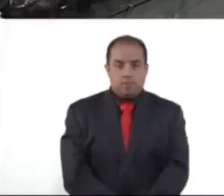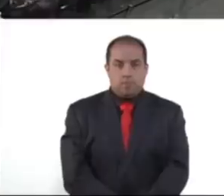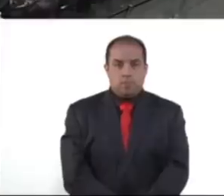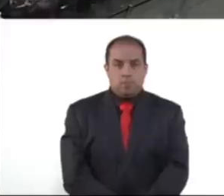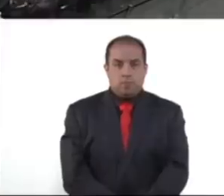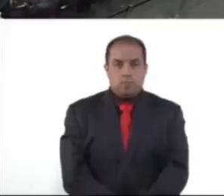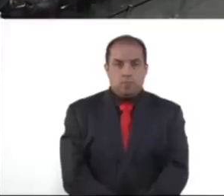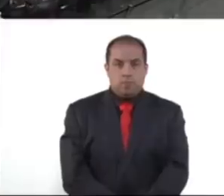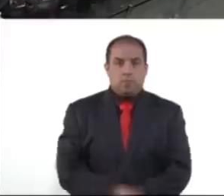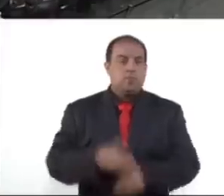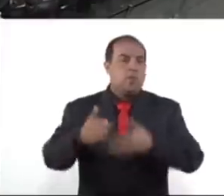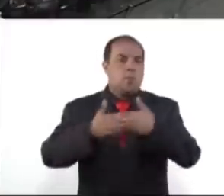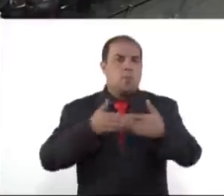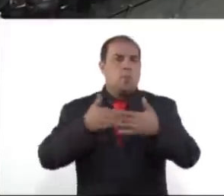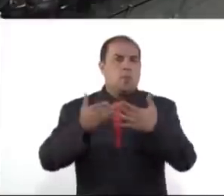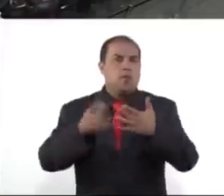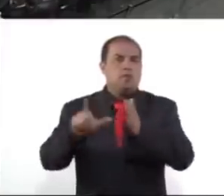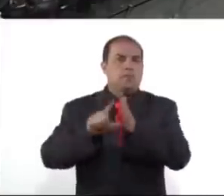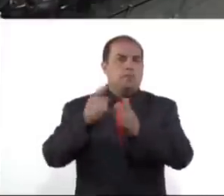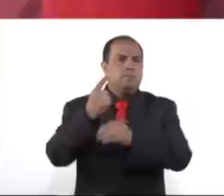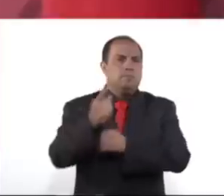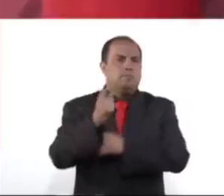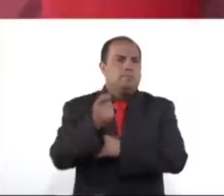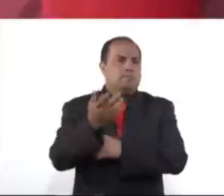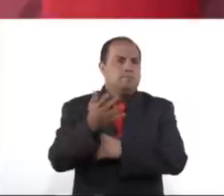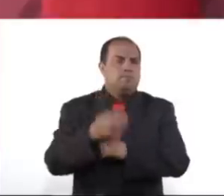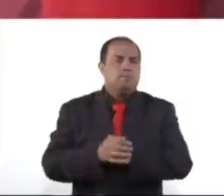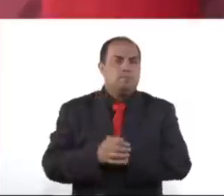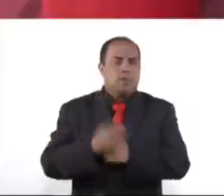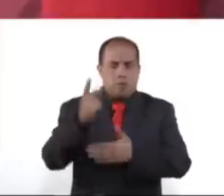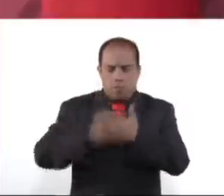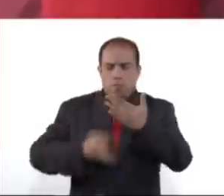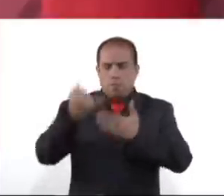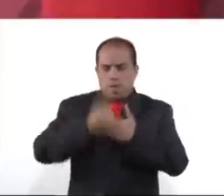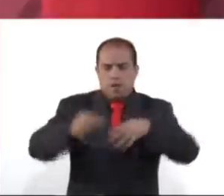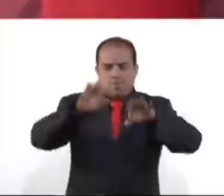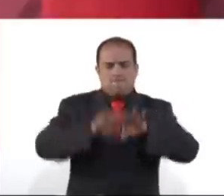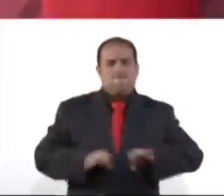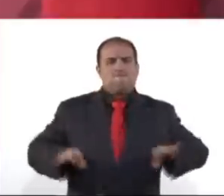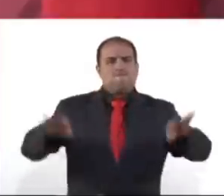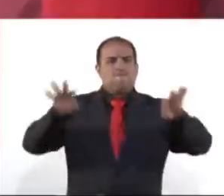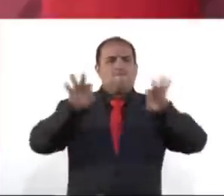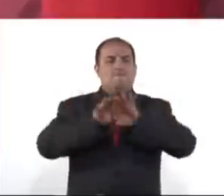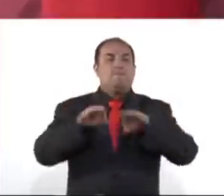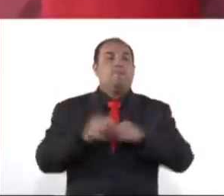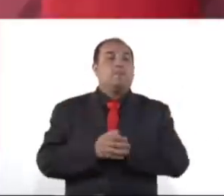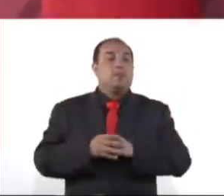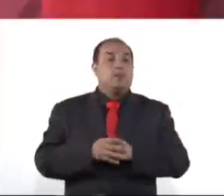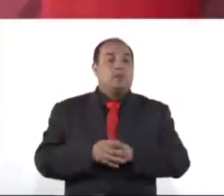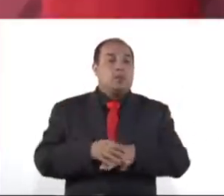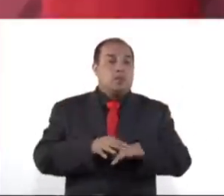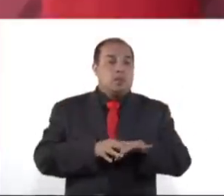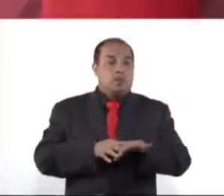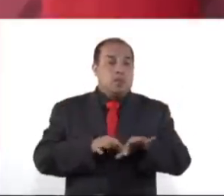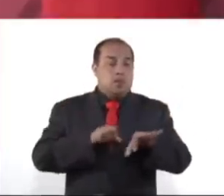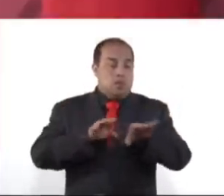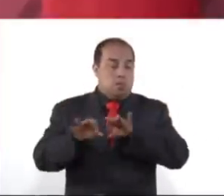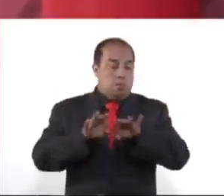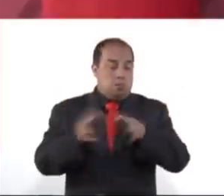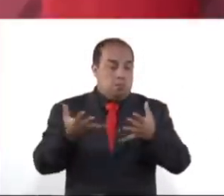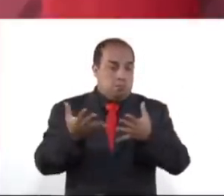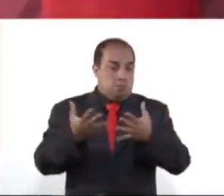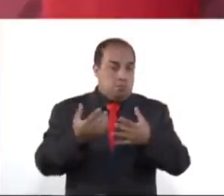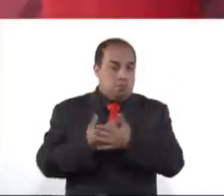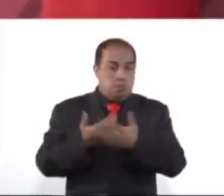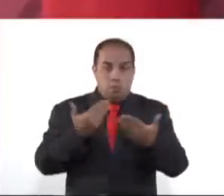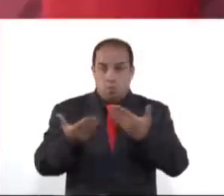La modernización de la línea 1 Es el proyecto más importante De intervención que se haya hecho En cualquier línea del